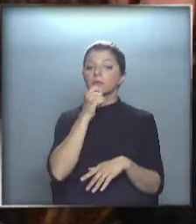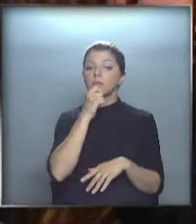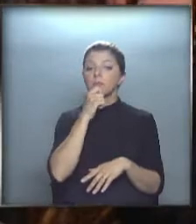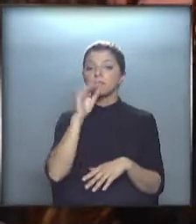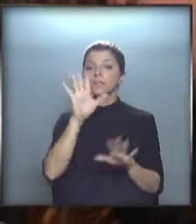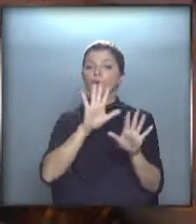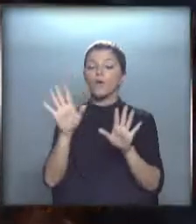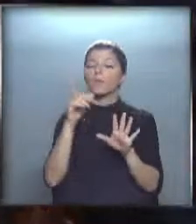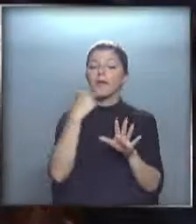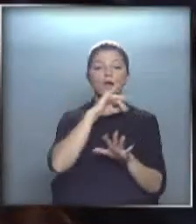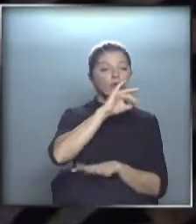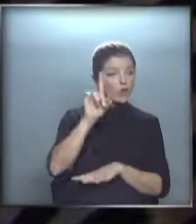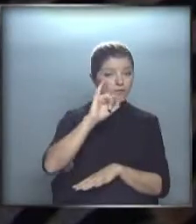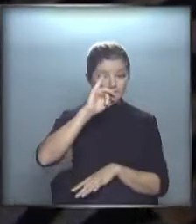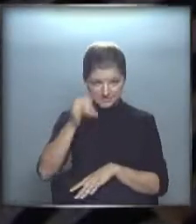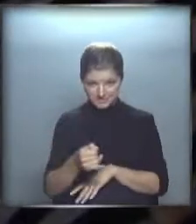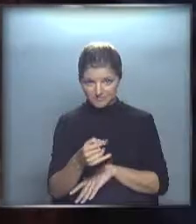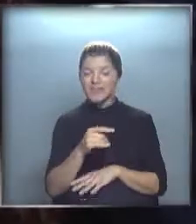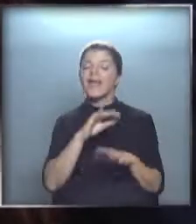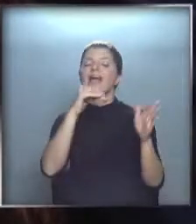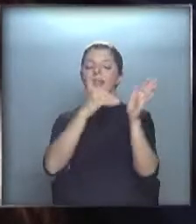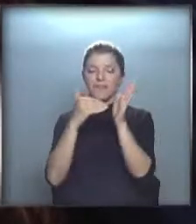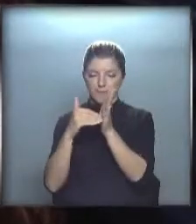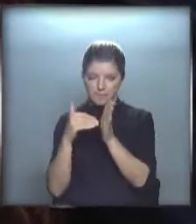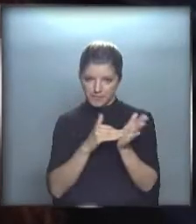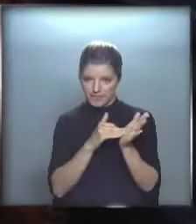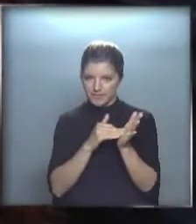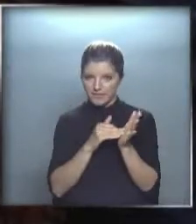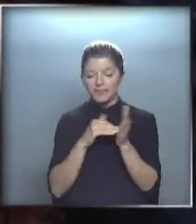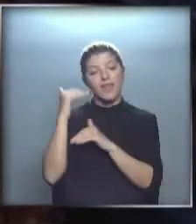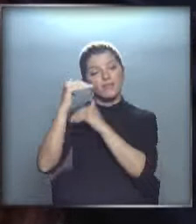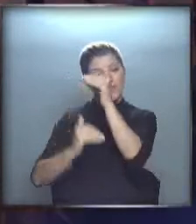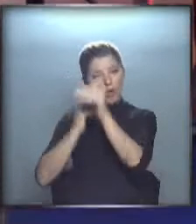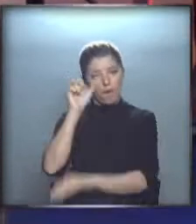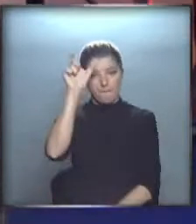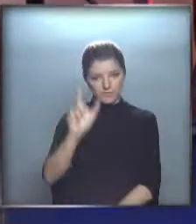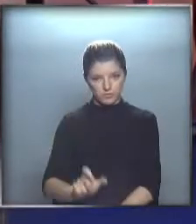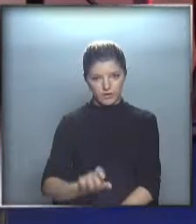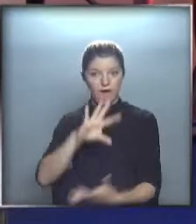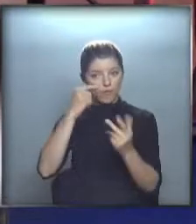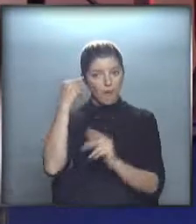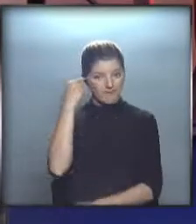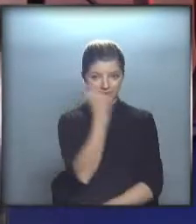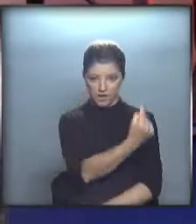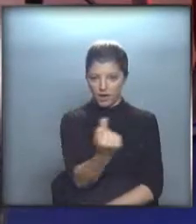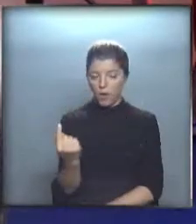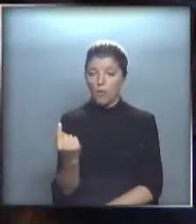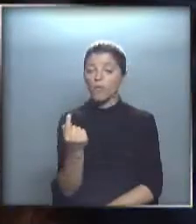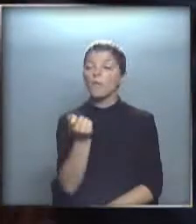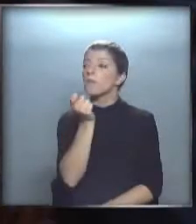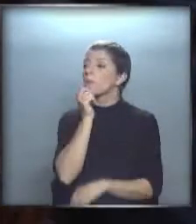No, sí, dijo nada más. Claro, sí, según cómo se desarrolla la persona también y el pensamiento que... Hoy por hoy, en la 19 estás vos.